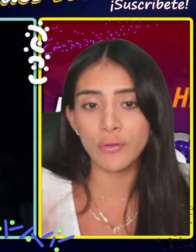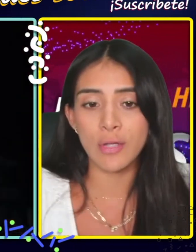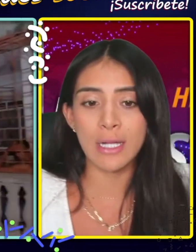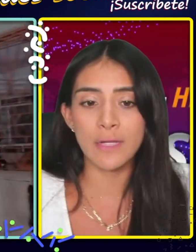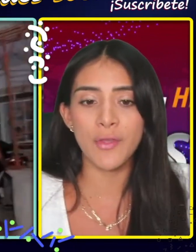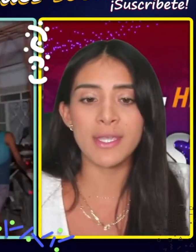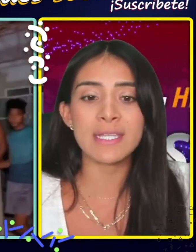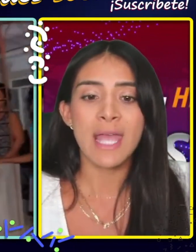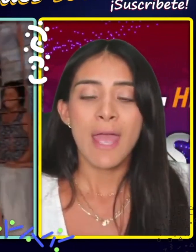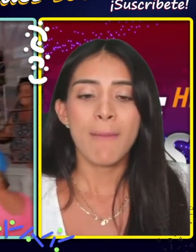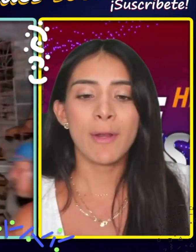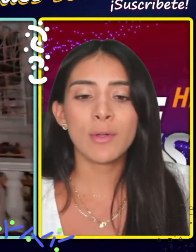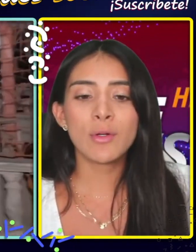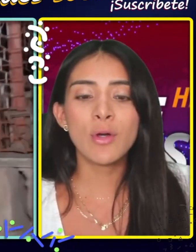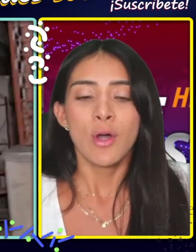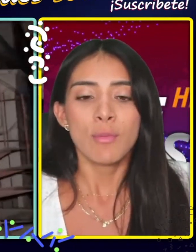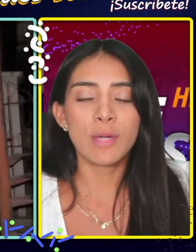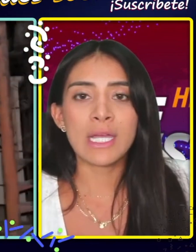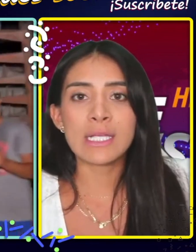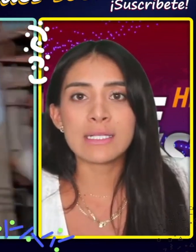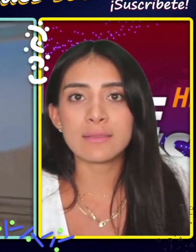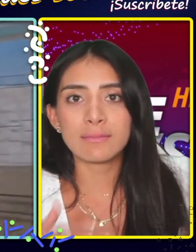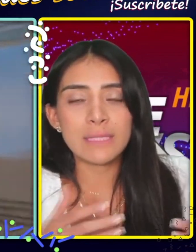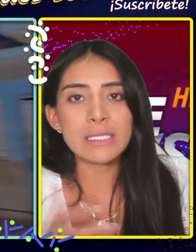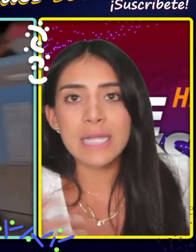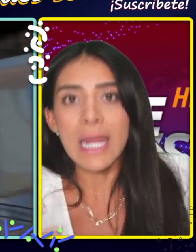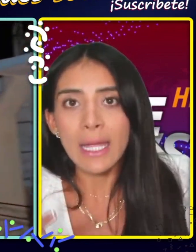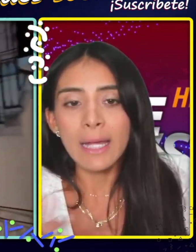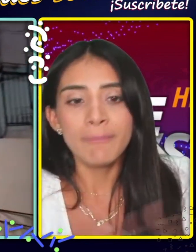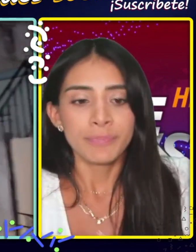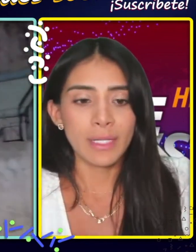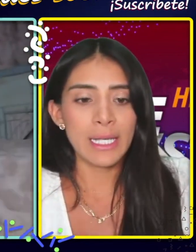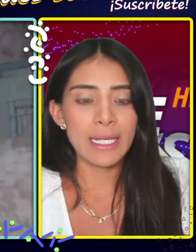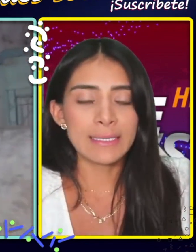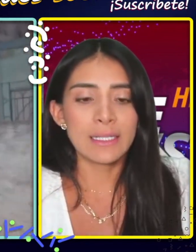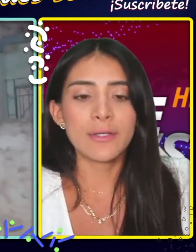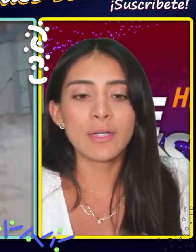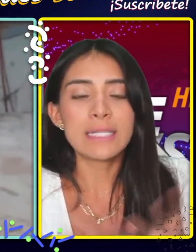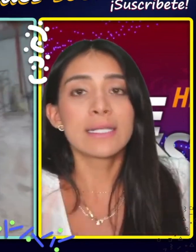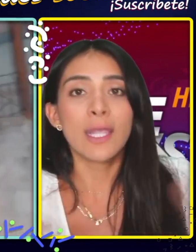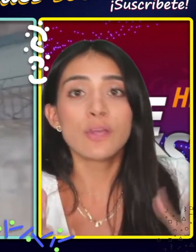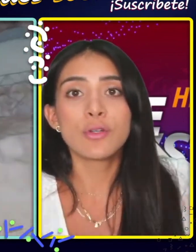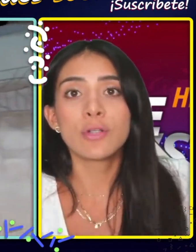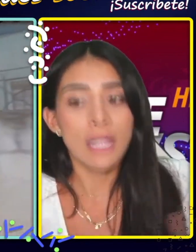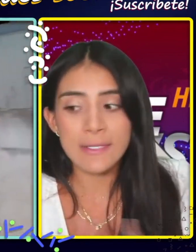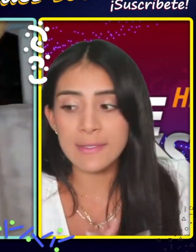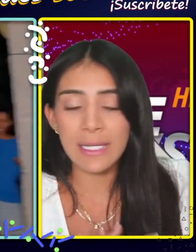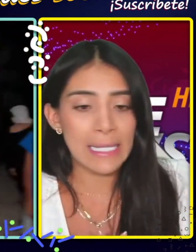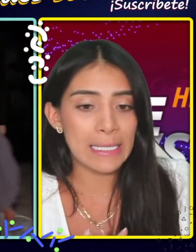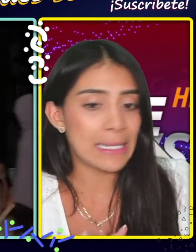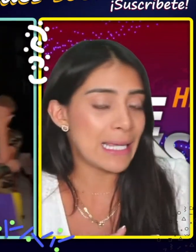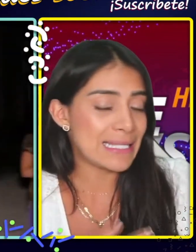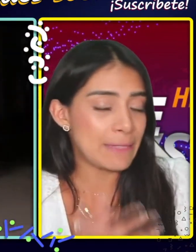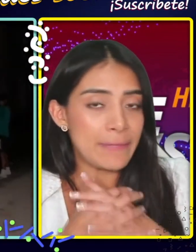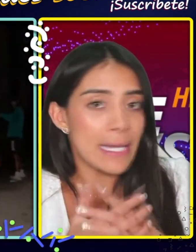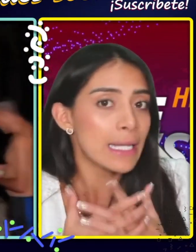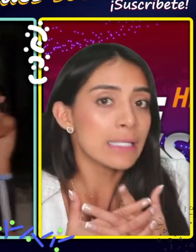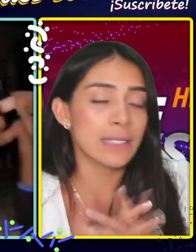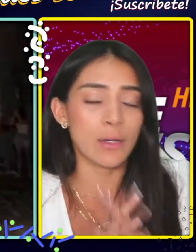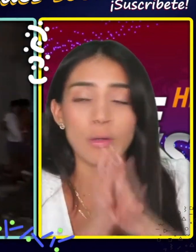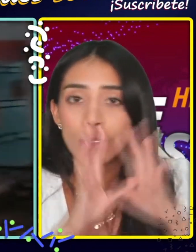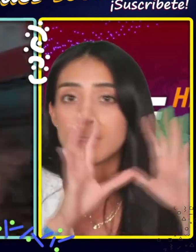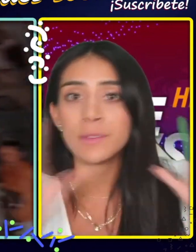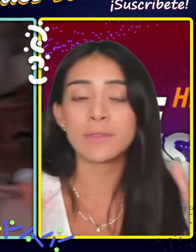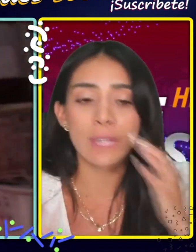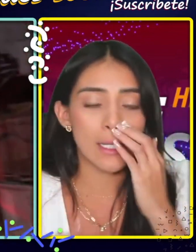salió el otro de Lili Téllez. Pero bueno, pues de entrada, esta religión que dicen que ellos son de así fieles,